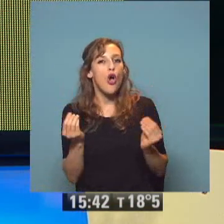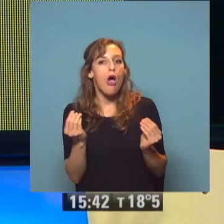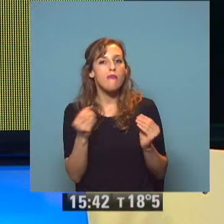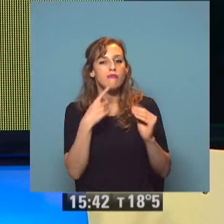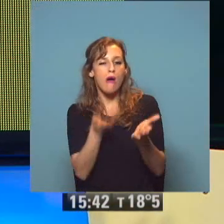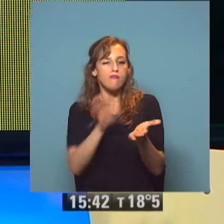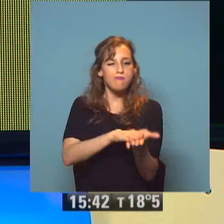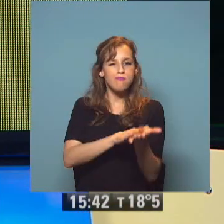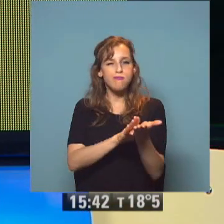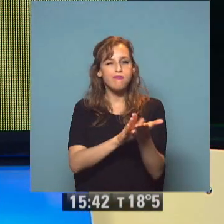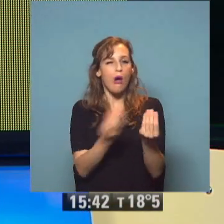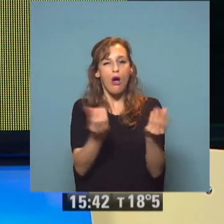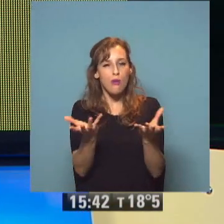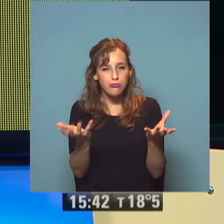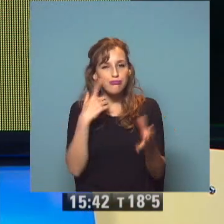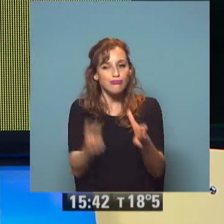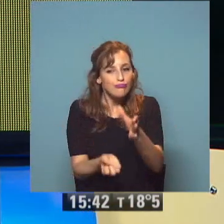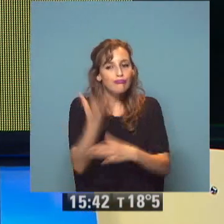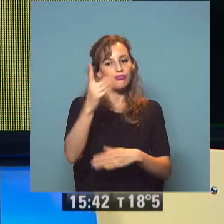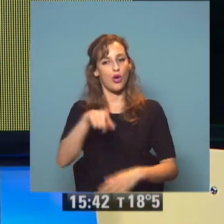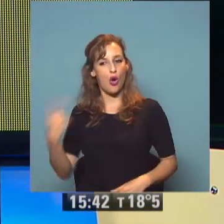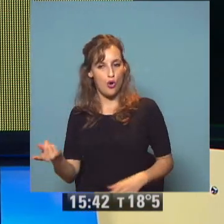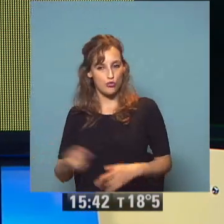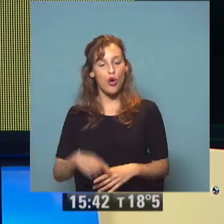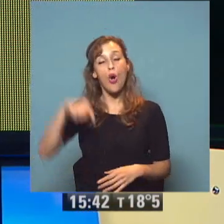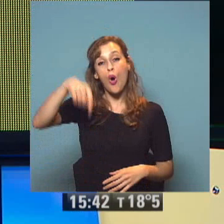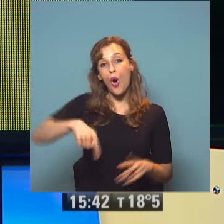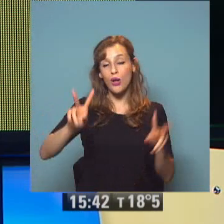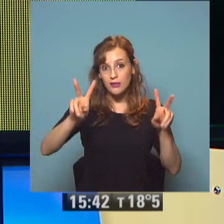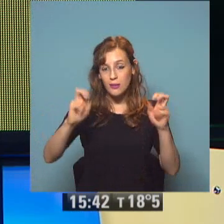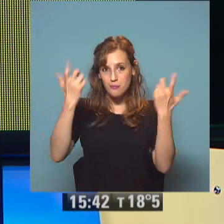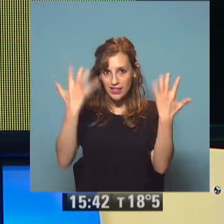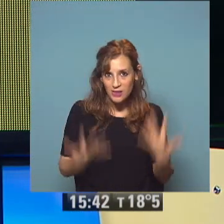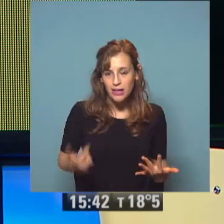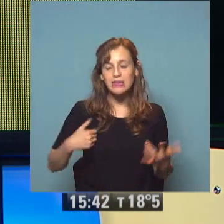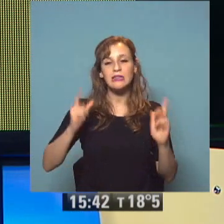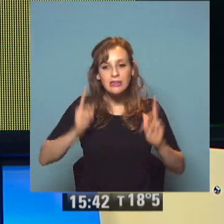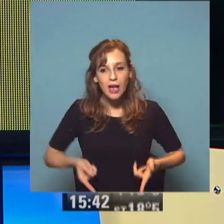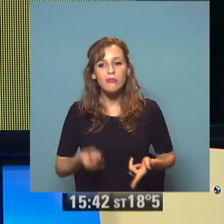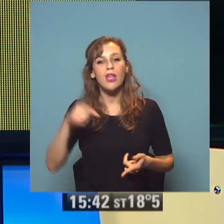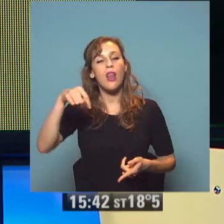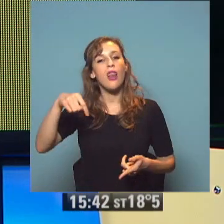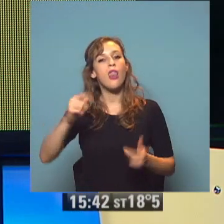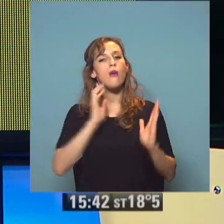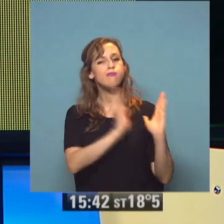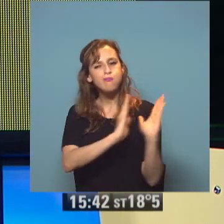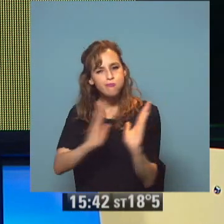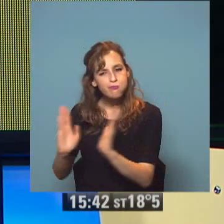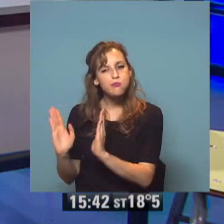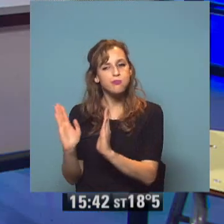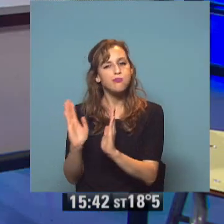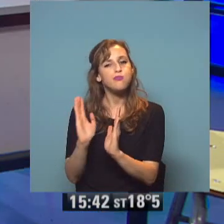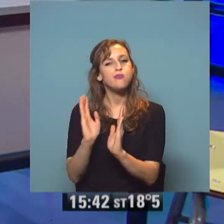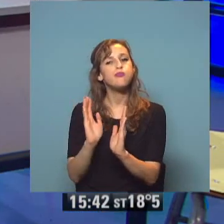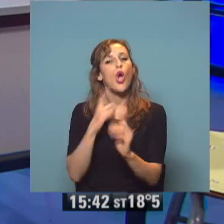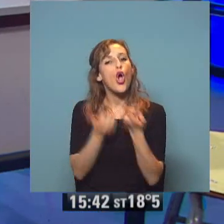los rectángulos sean diferentes. Eso vimos en matemática y también contamos las colecciones, ¿sí? Y llegamos hasta el número, me voy a fijar